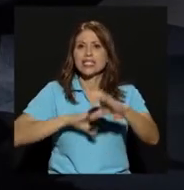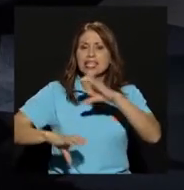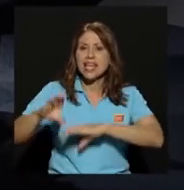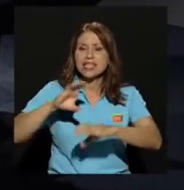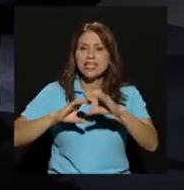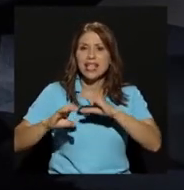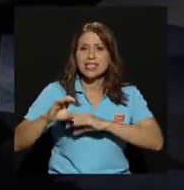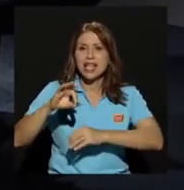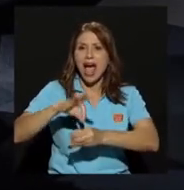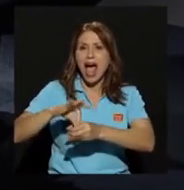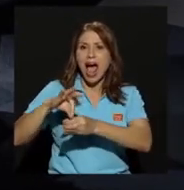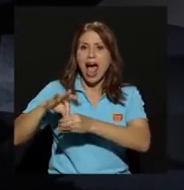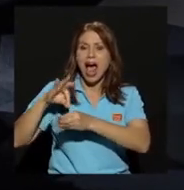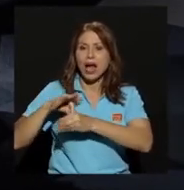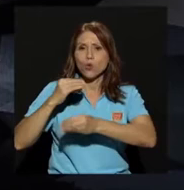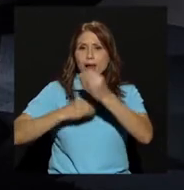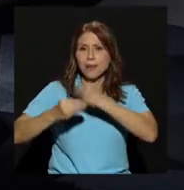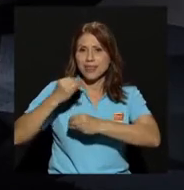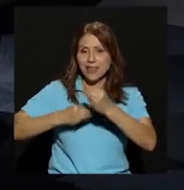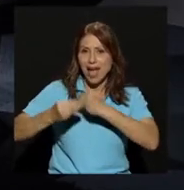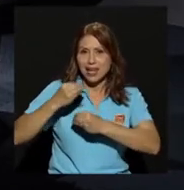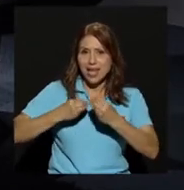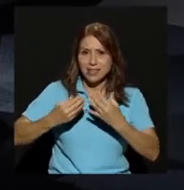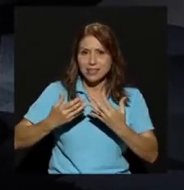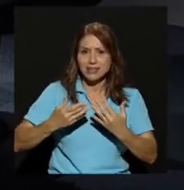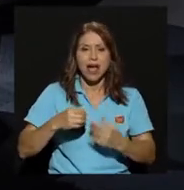agroalimentarias. Eso, por gracias. Uh-huh.